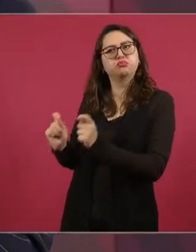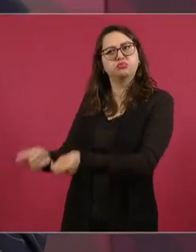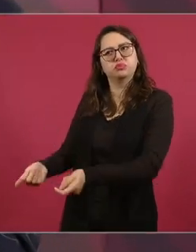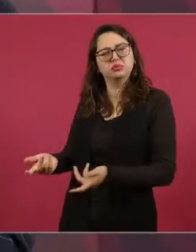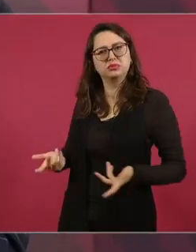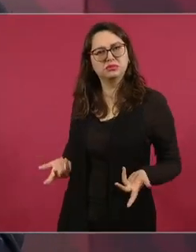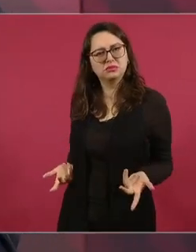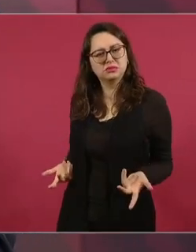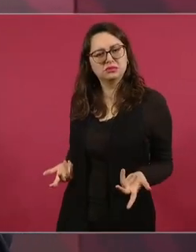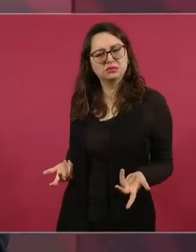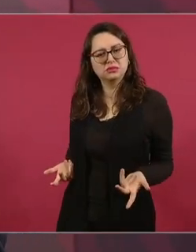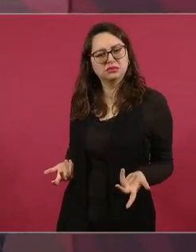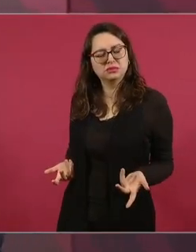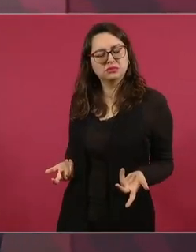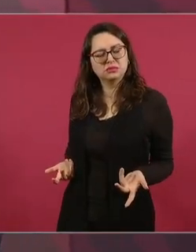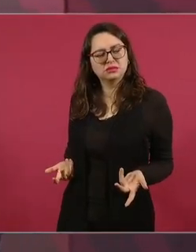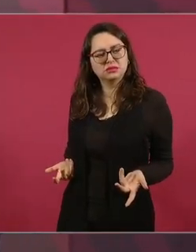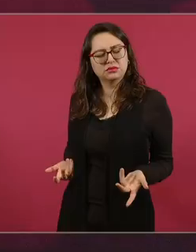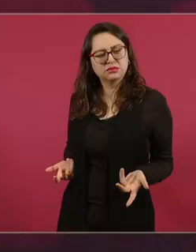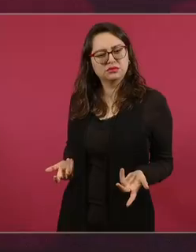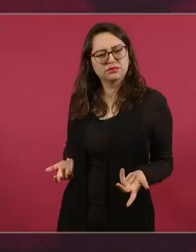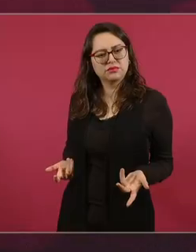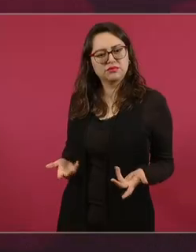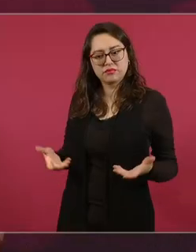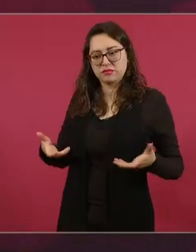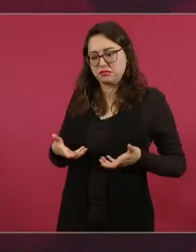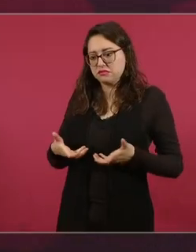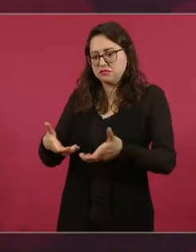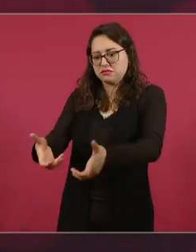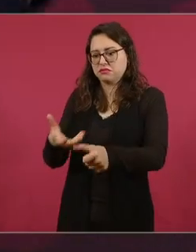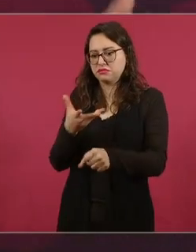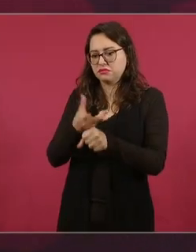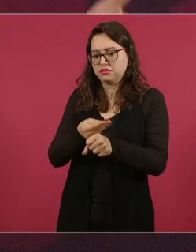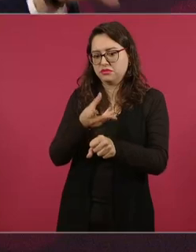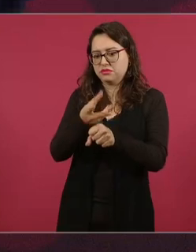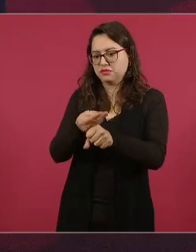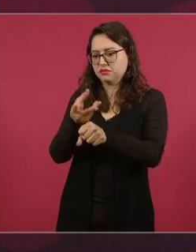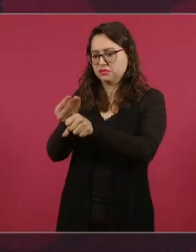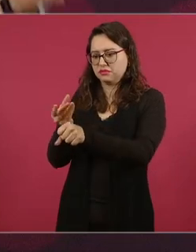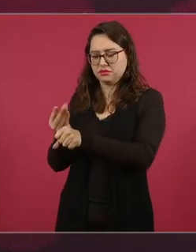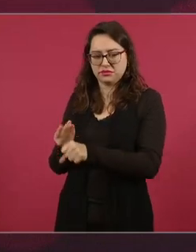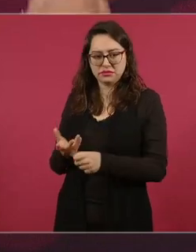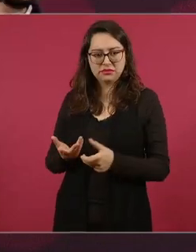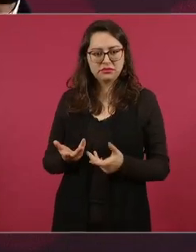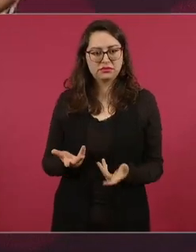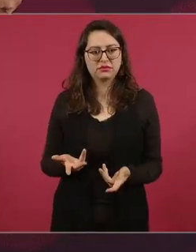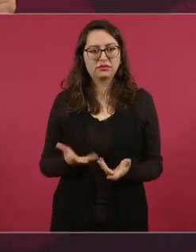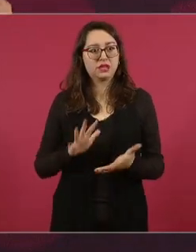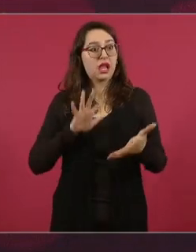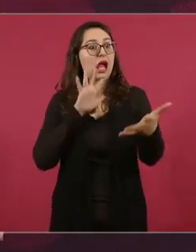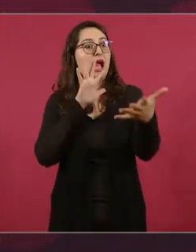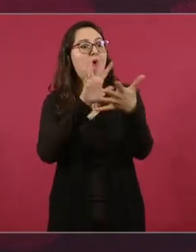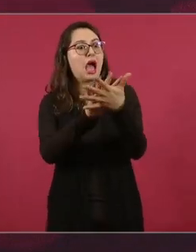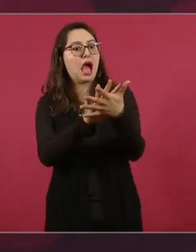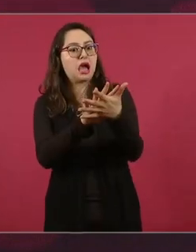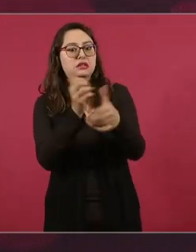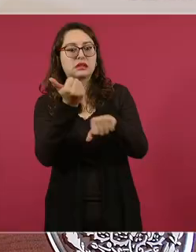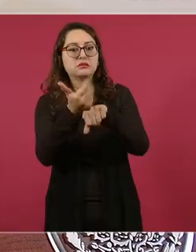para la administración de los reclusorios,